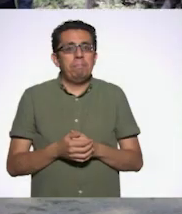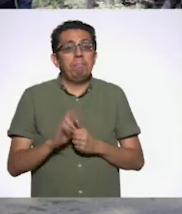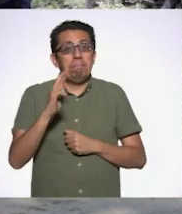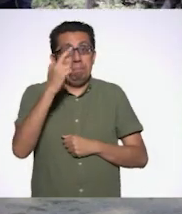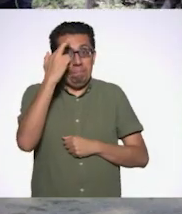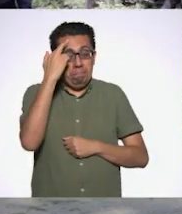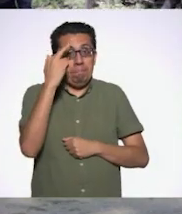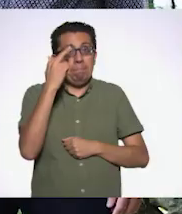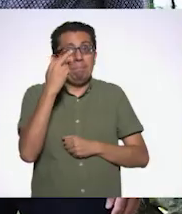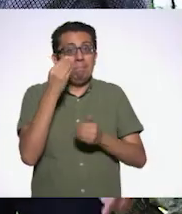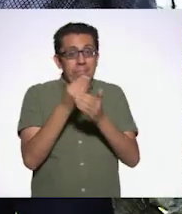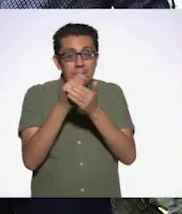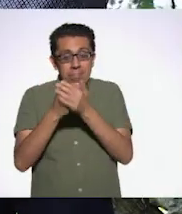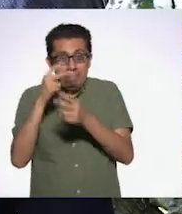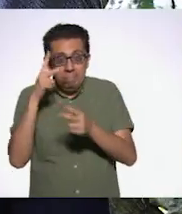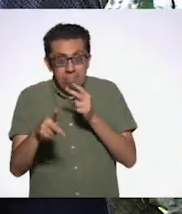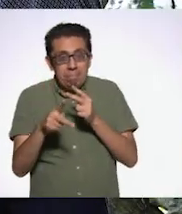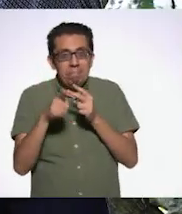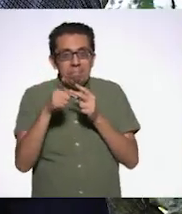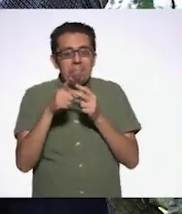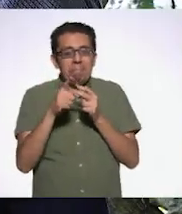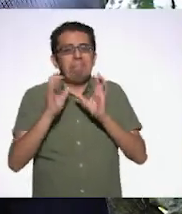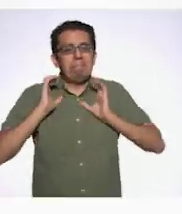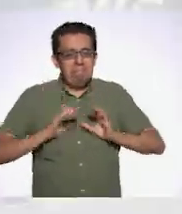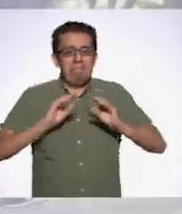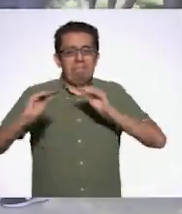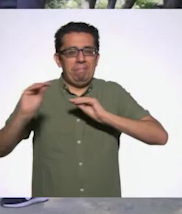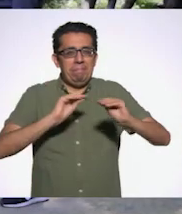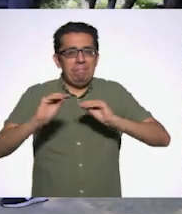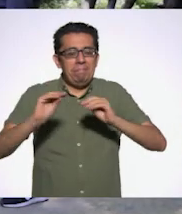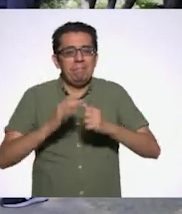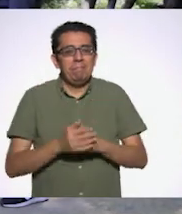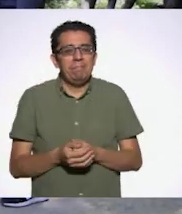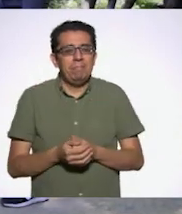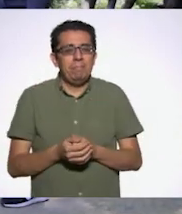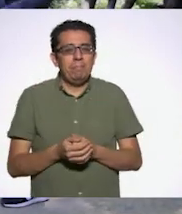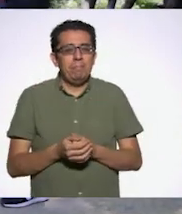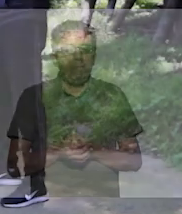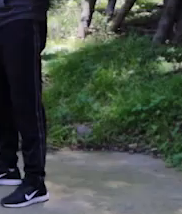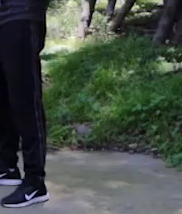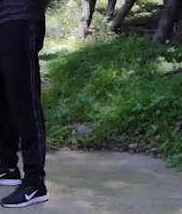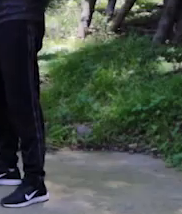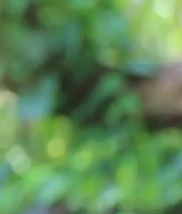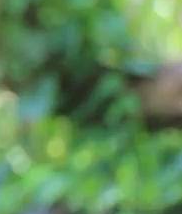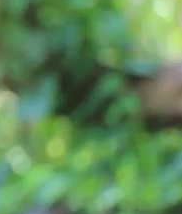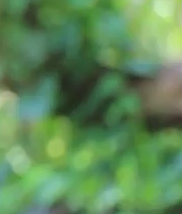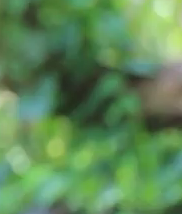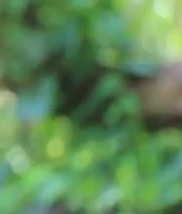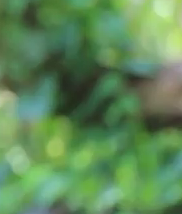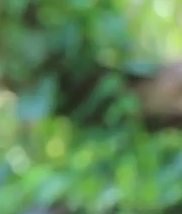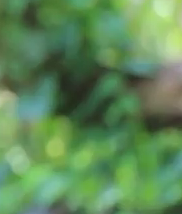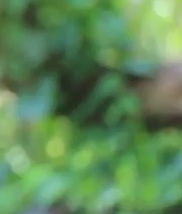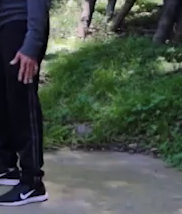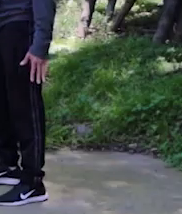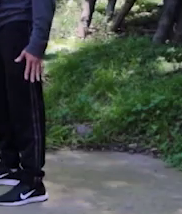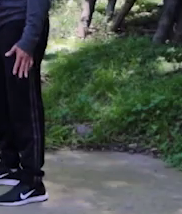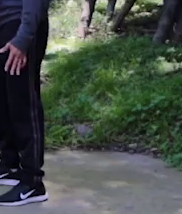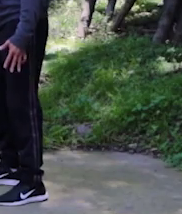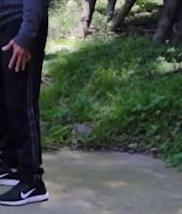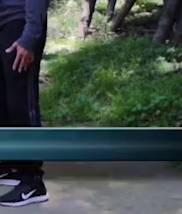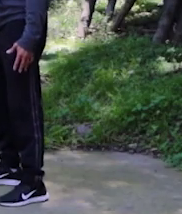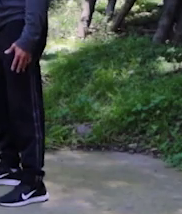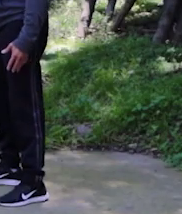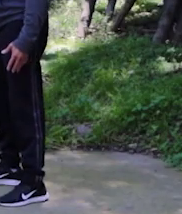Recuerda, entre clase y clase, activa tu cuerpo. En esta ocasión vamos a trabajar el tríceps. Vamos a